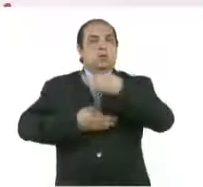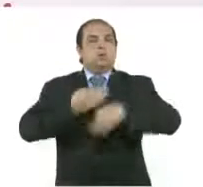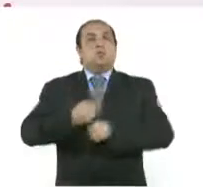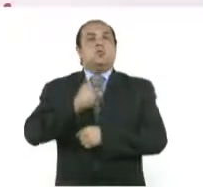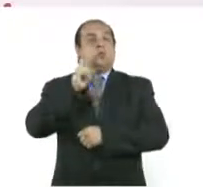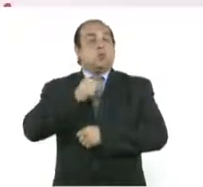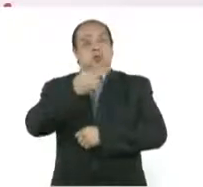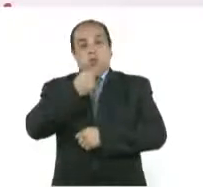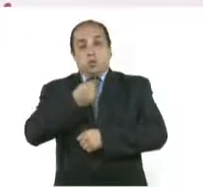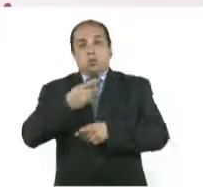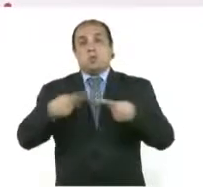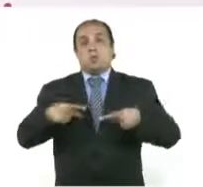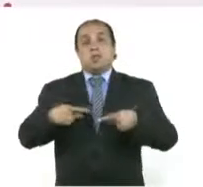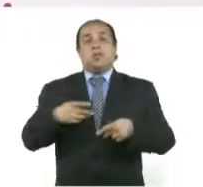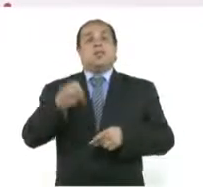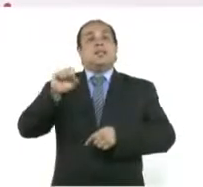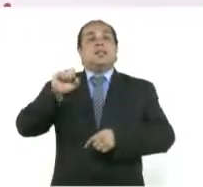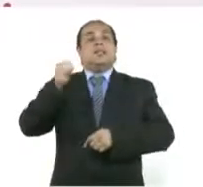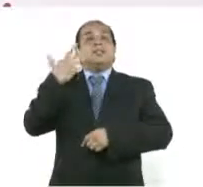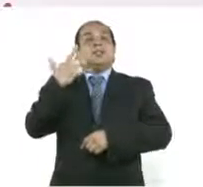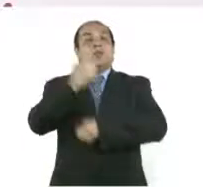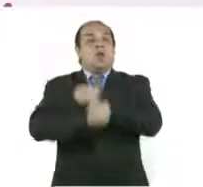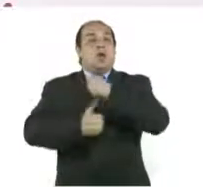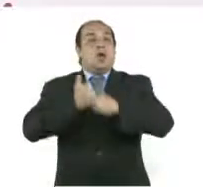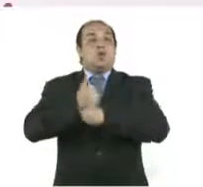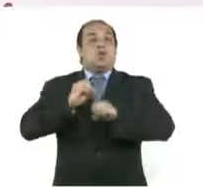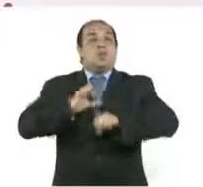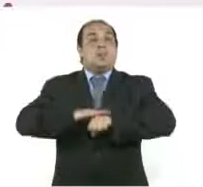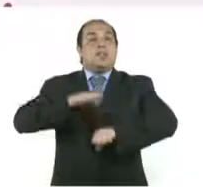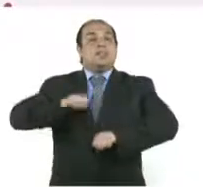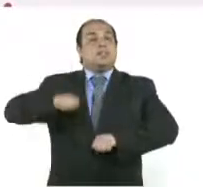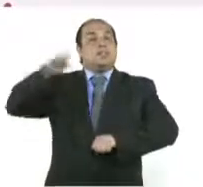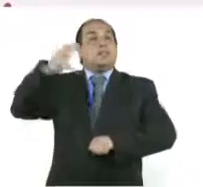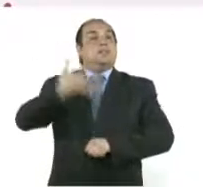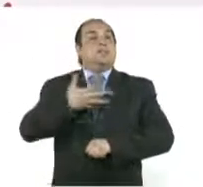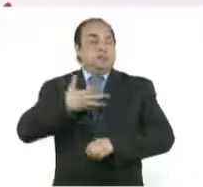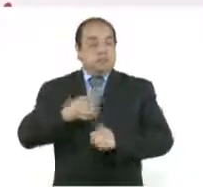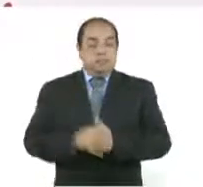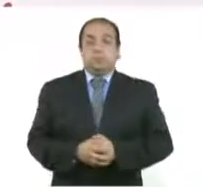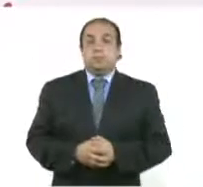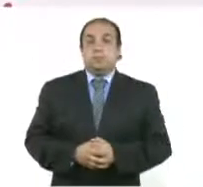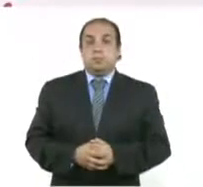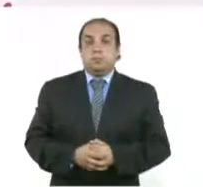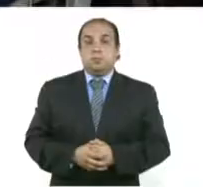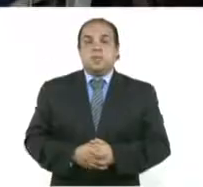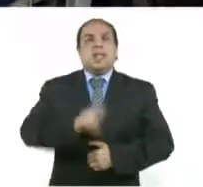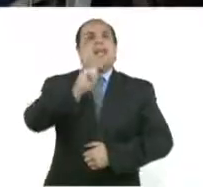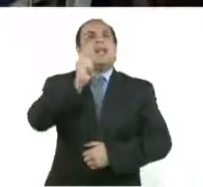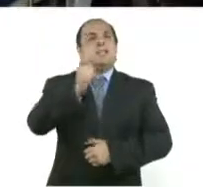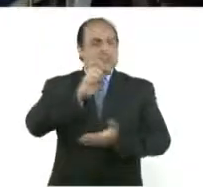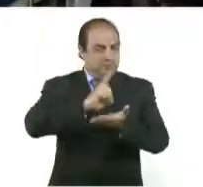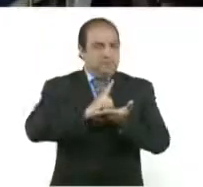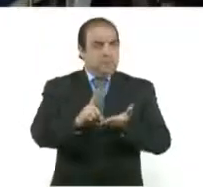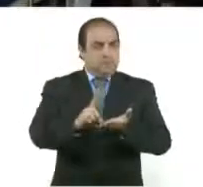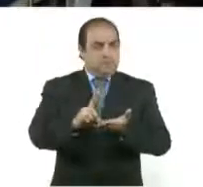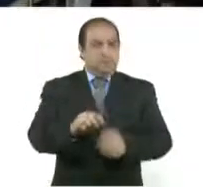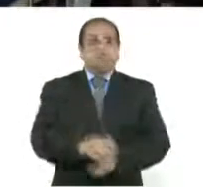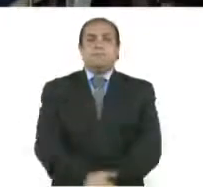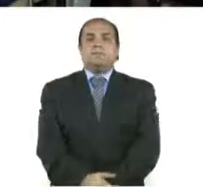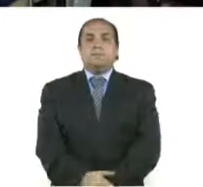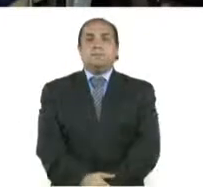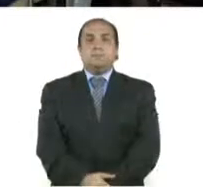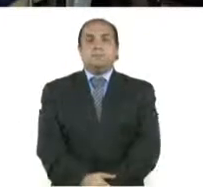cumplen 65 años y más. Eso es un derecho,